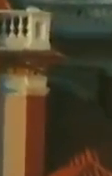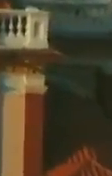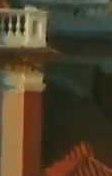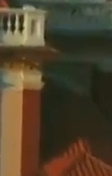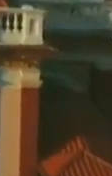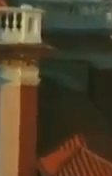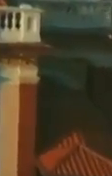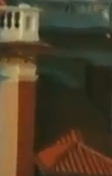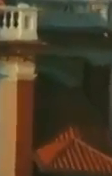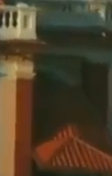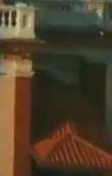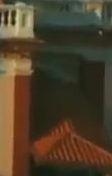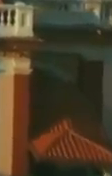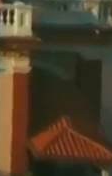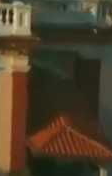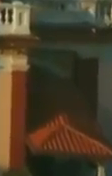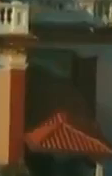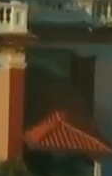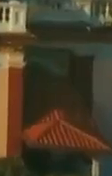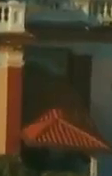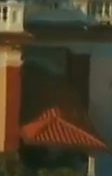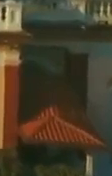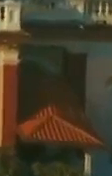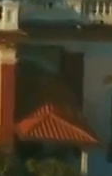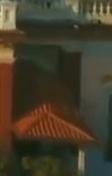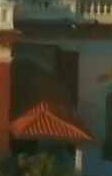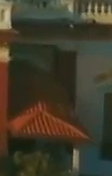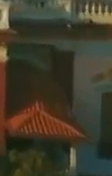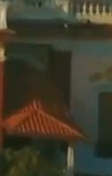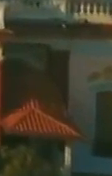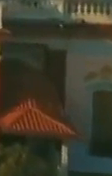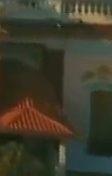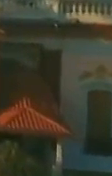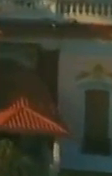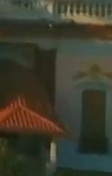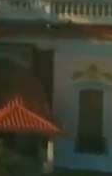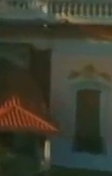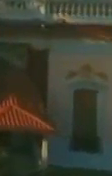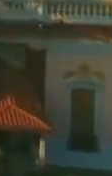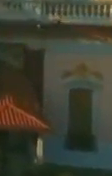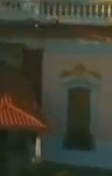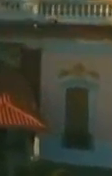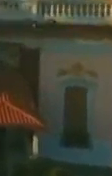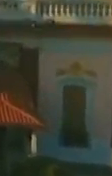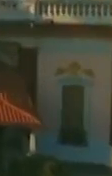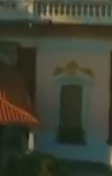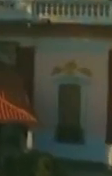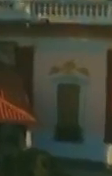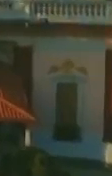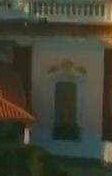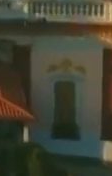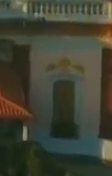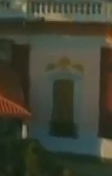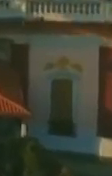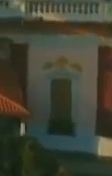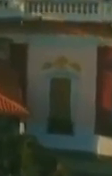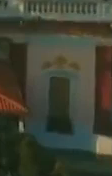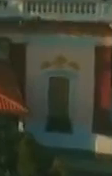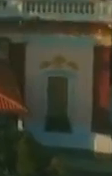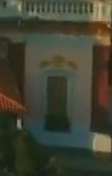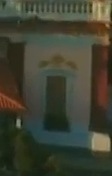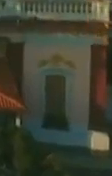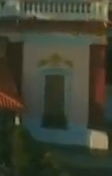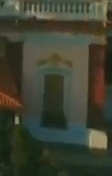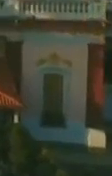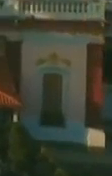Palacio de Miraflores en esta nueva jornada de miércoles productivo dedicada al motor emprendedor. Los emprendedores